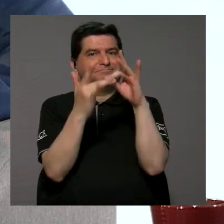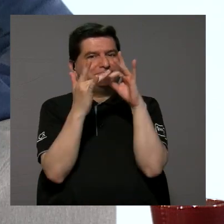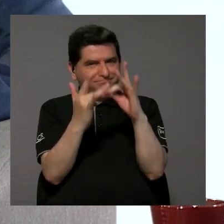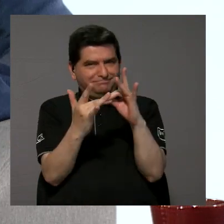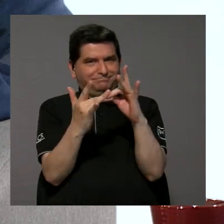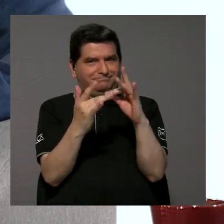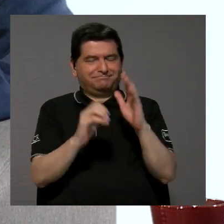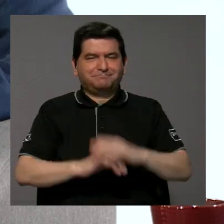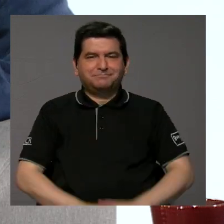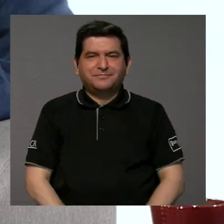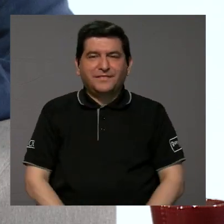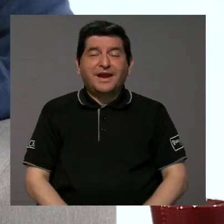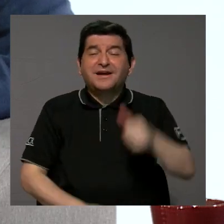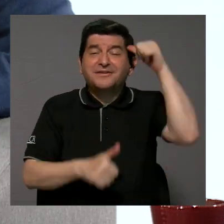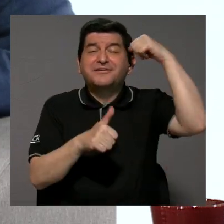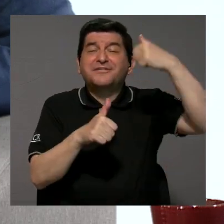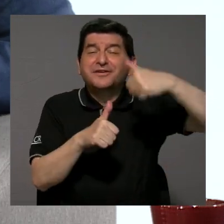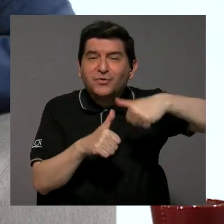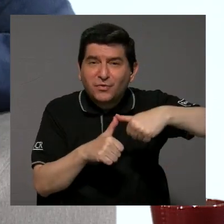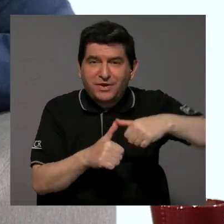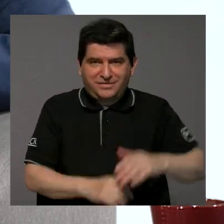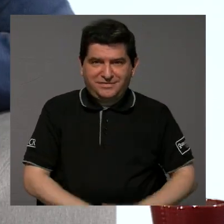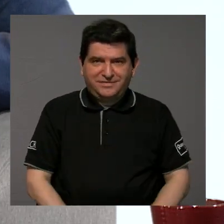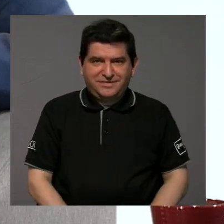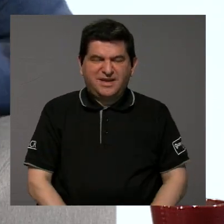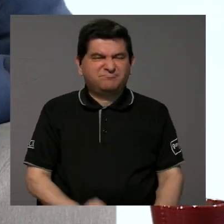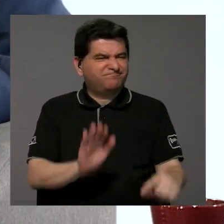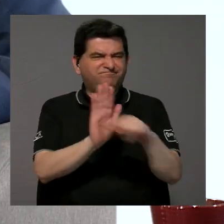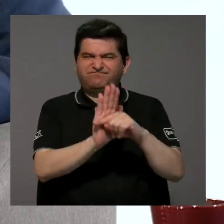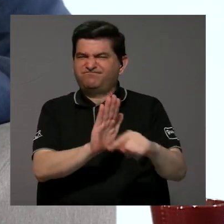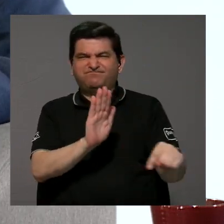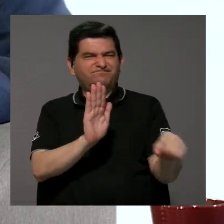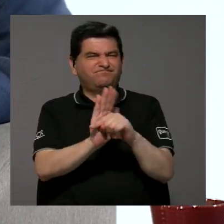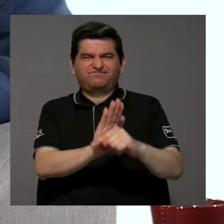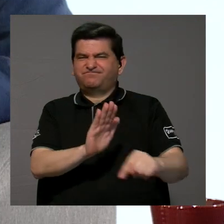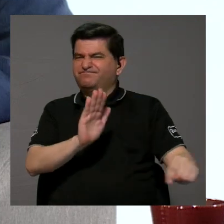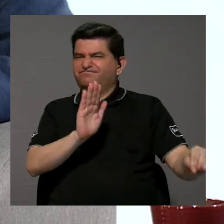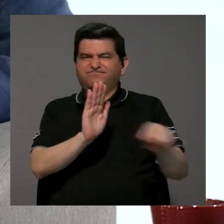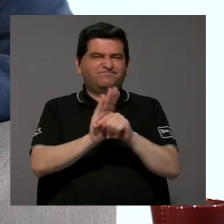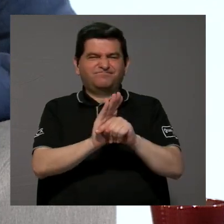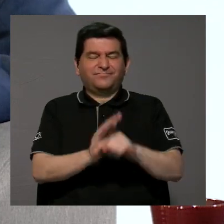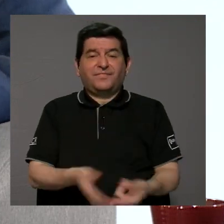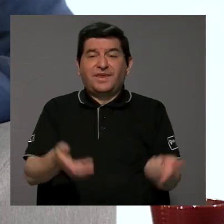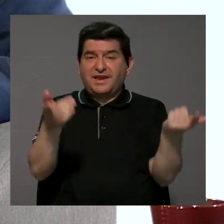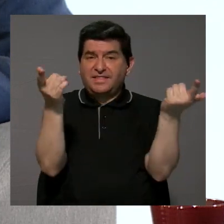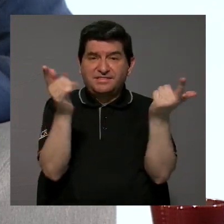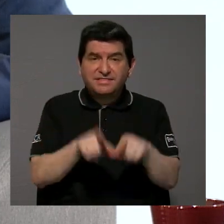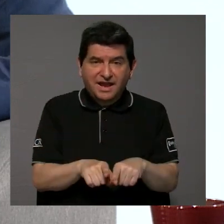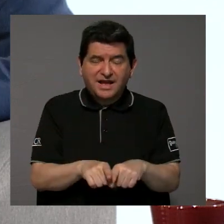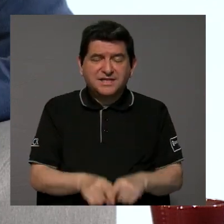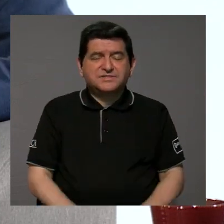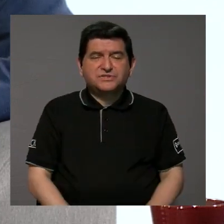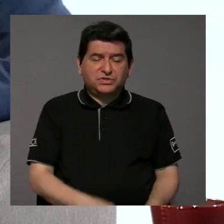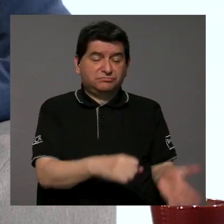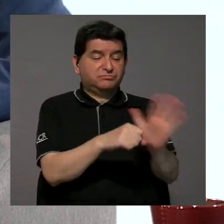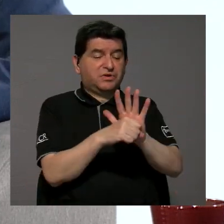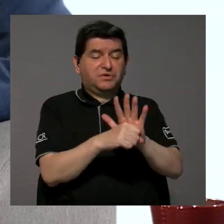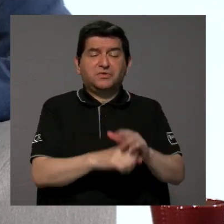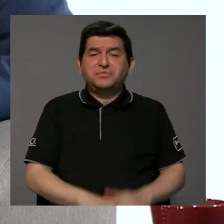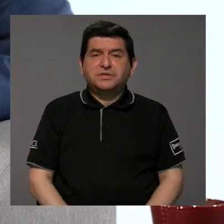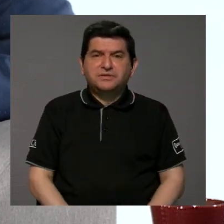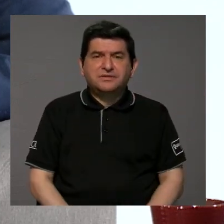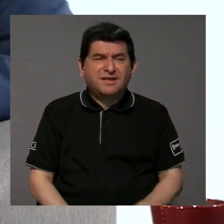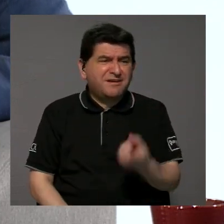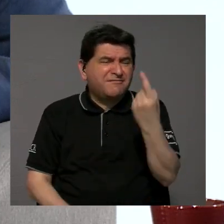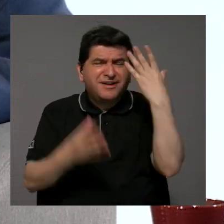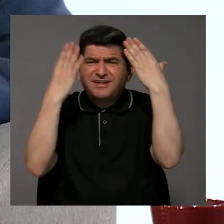especial. Acuérdense que había una negación por los casos de COVID,